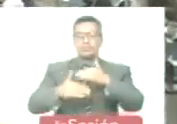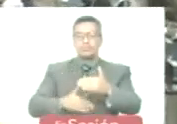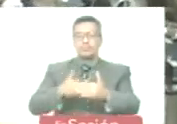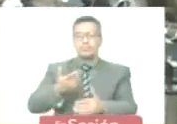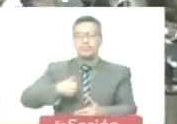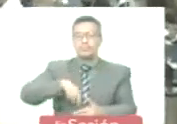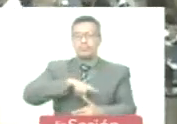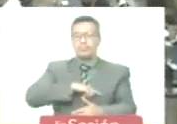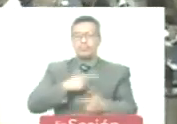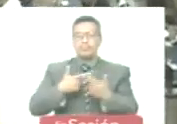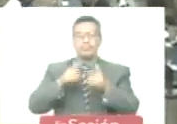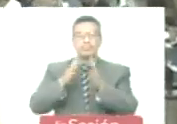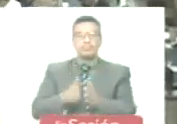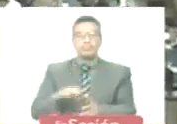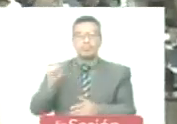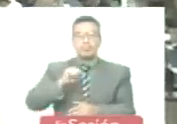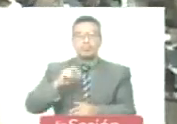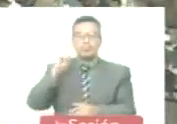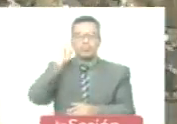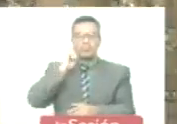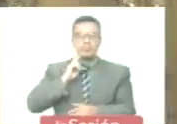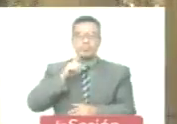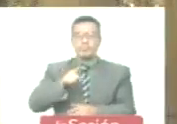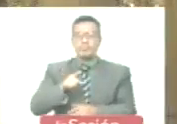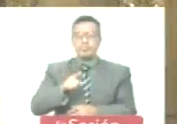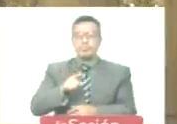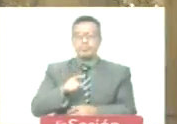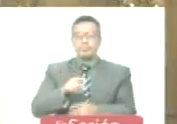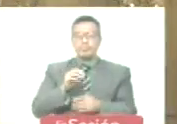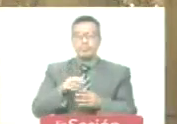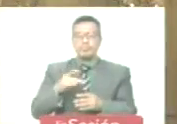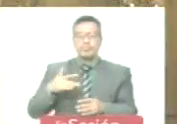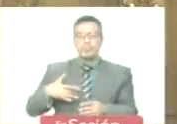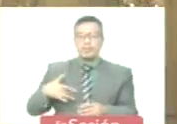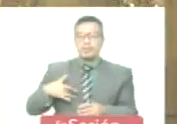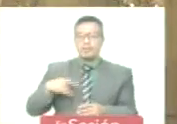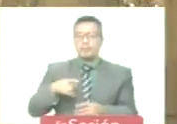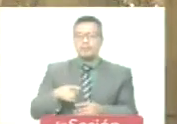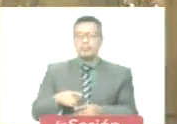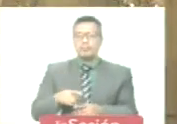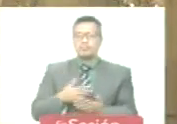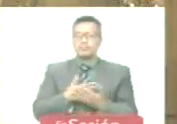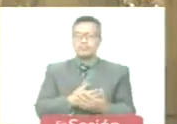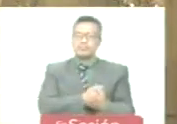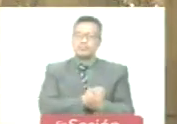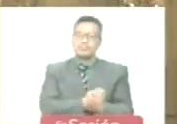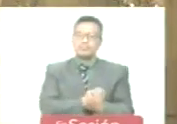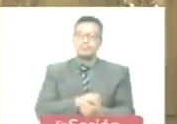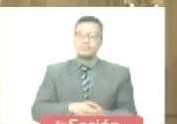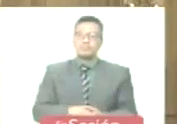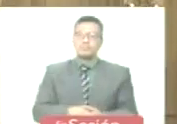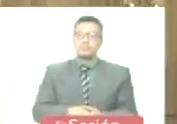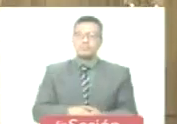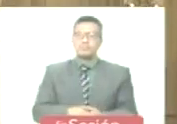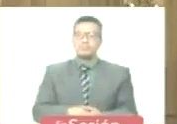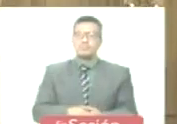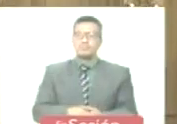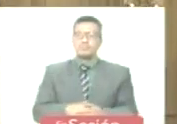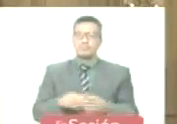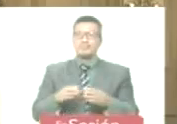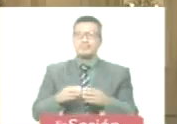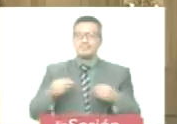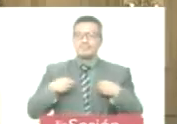nuestro libertador Simón Bolívar, de esa transmisión de sensibilidad y acto amoroso. La